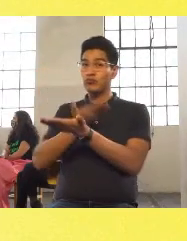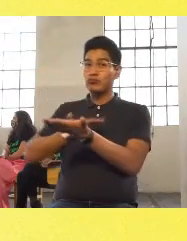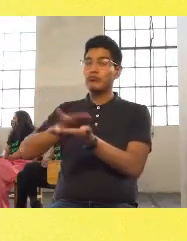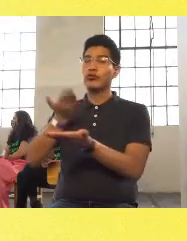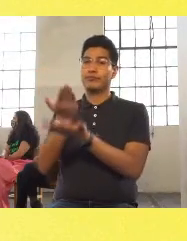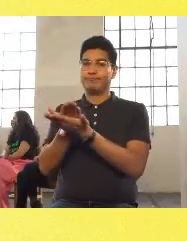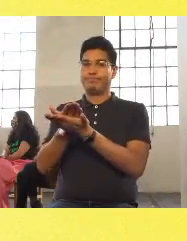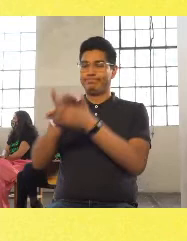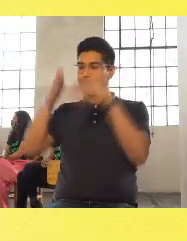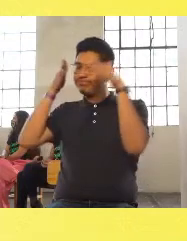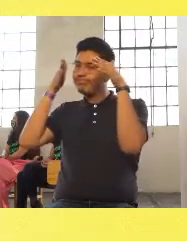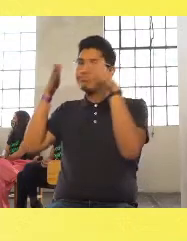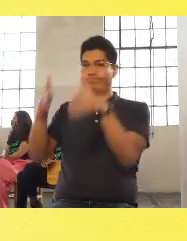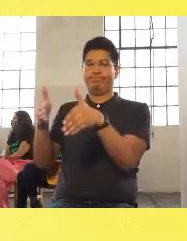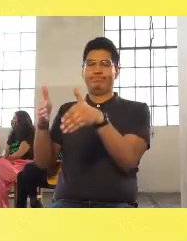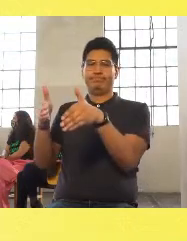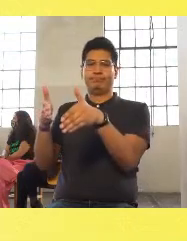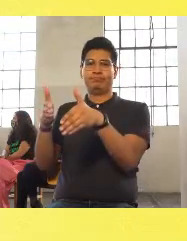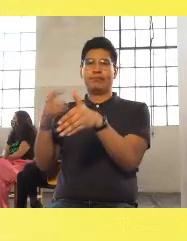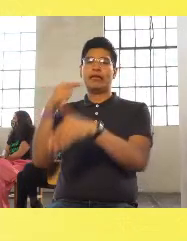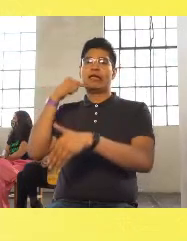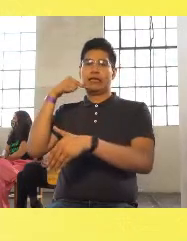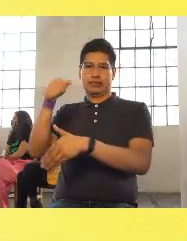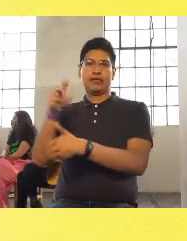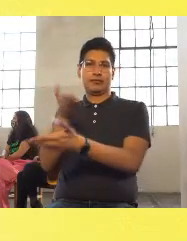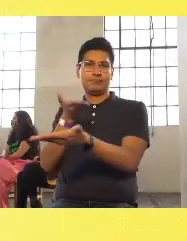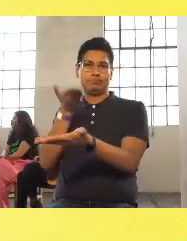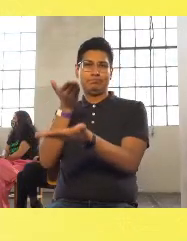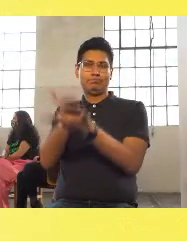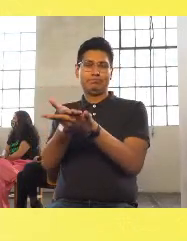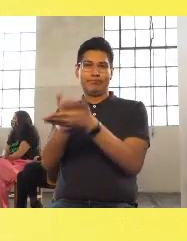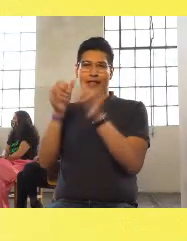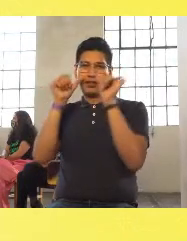¿no? Y como poner estas exigencias